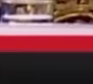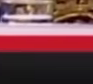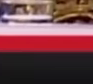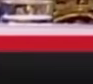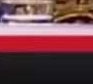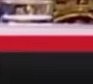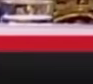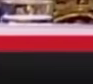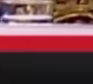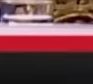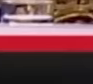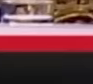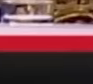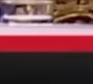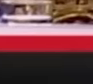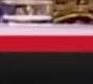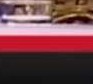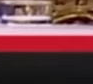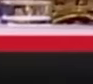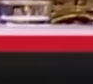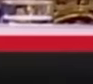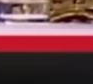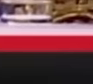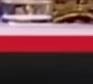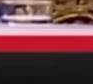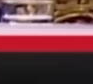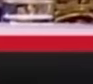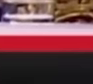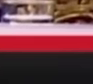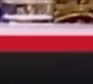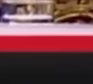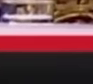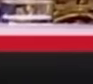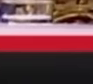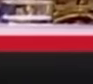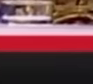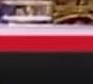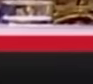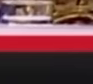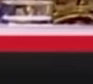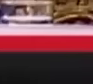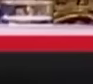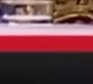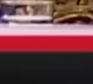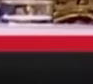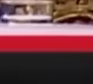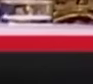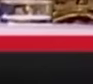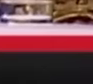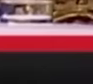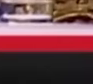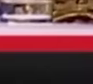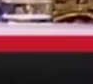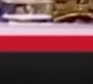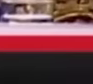la exposición con el campo de Marte. O sea, es absolutamente falso que haya sobrevalorización, por lo menos hasta la